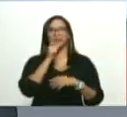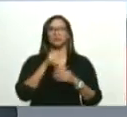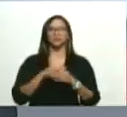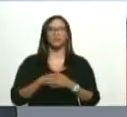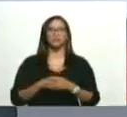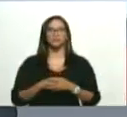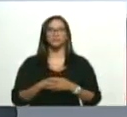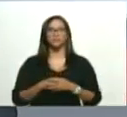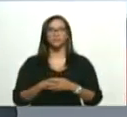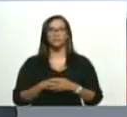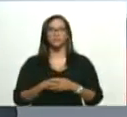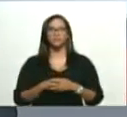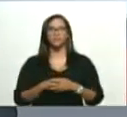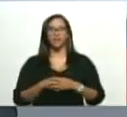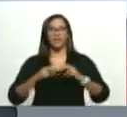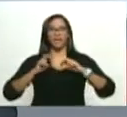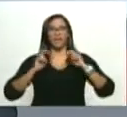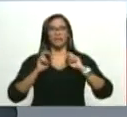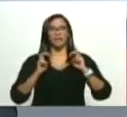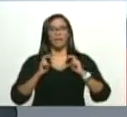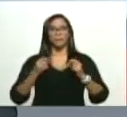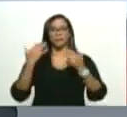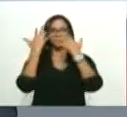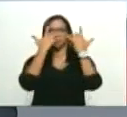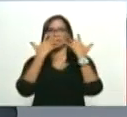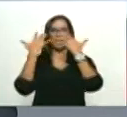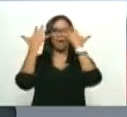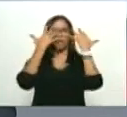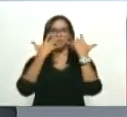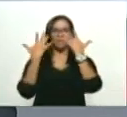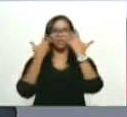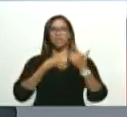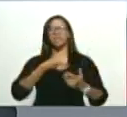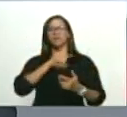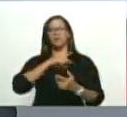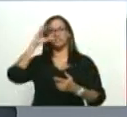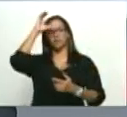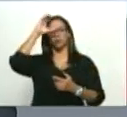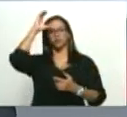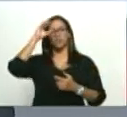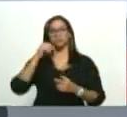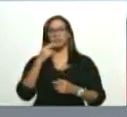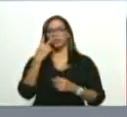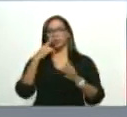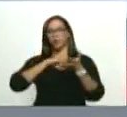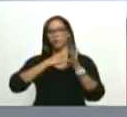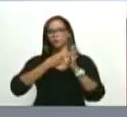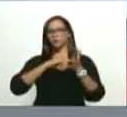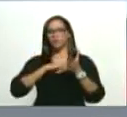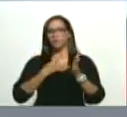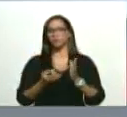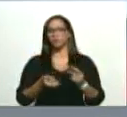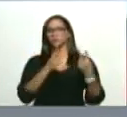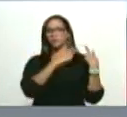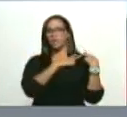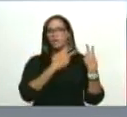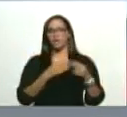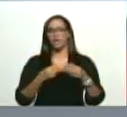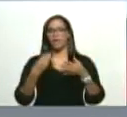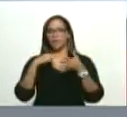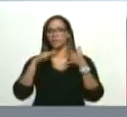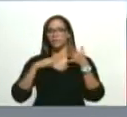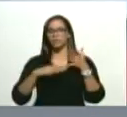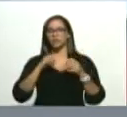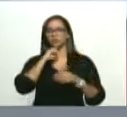quiere decir, que es el tema de la alienación y la falsa conciencia, dos conceptos acuñados en el materialismo